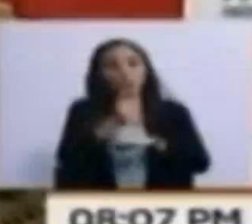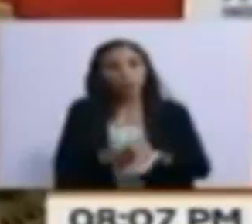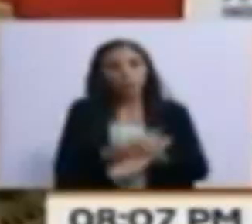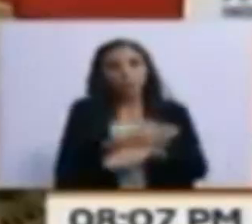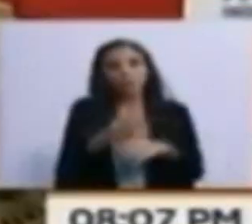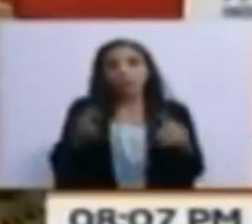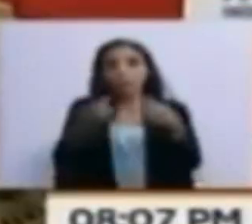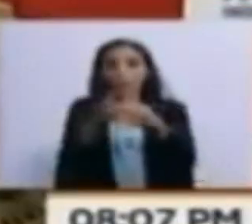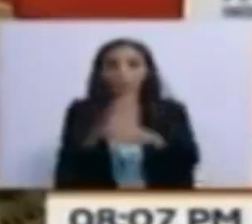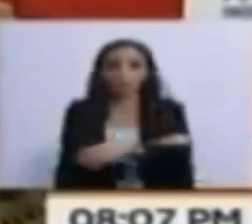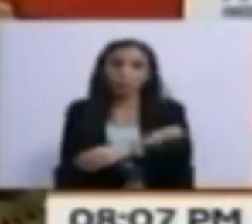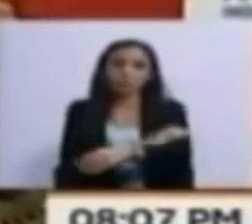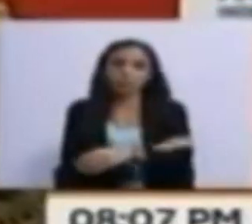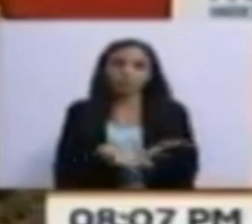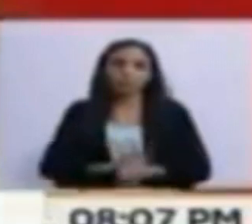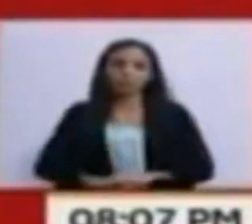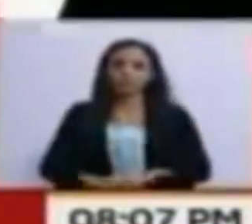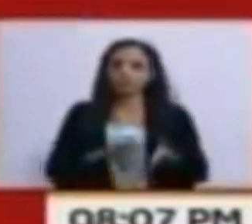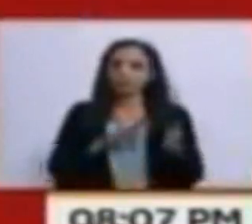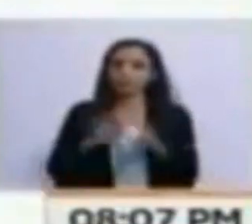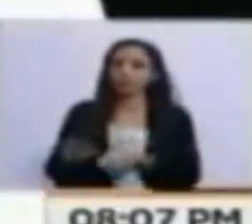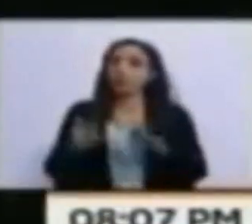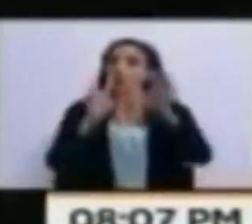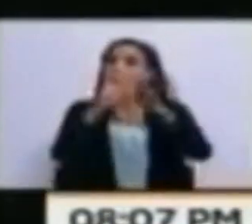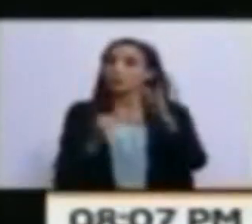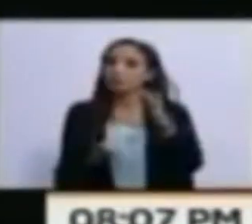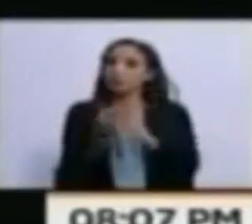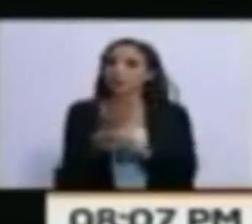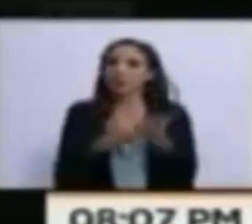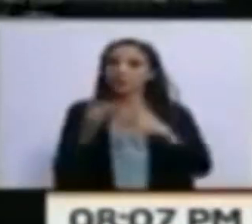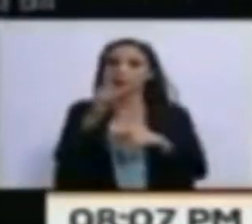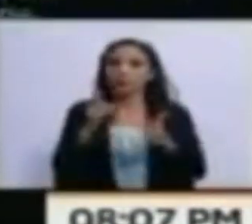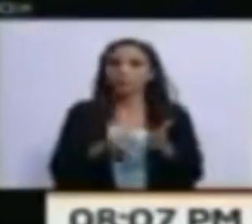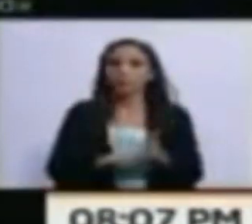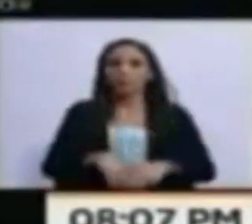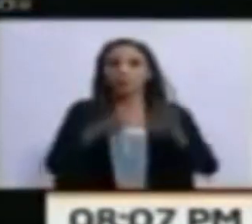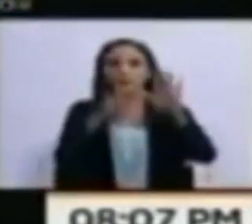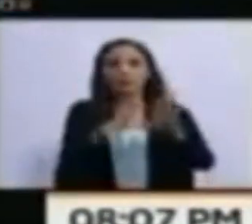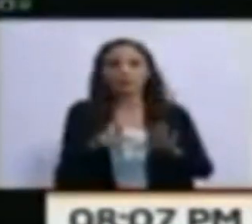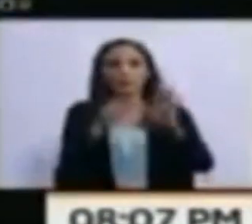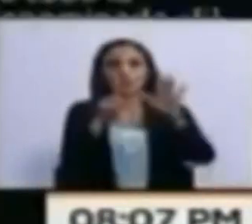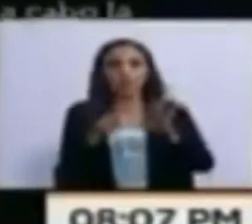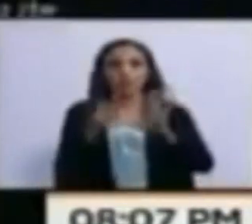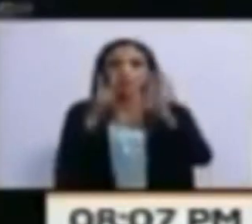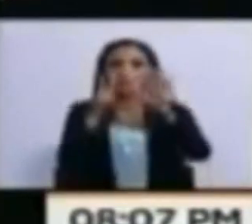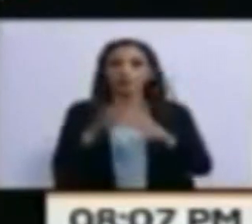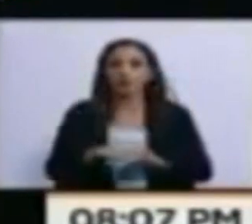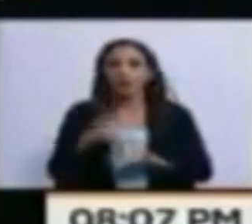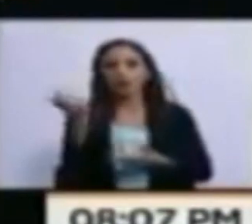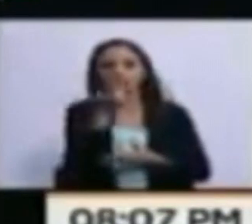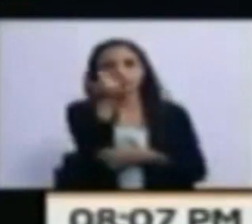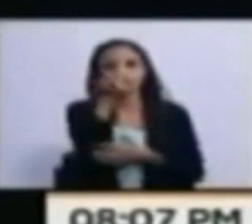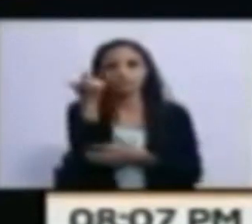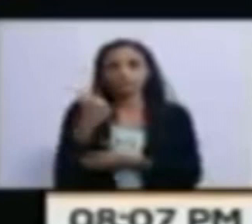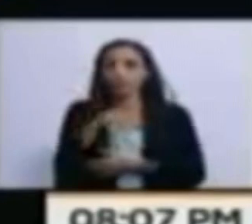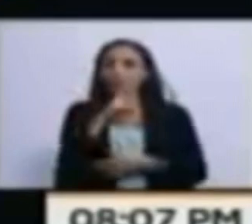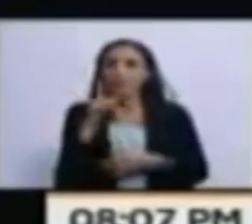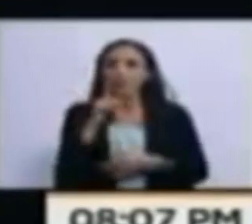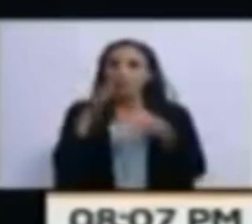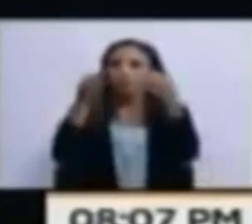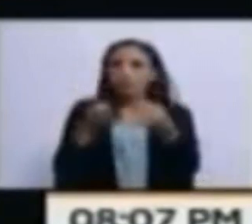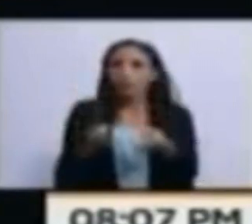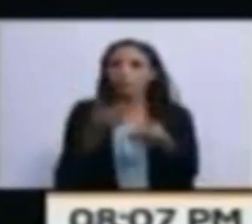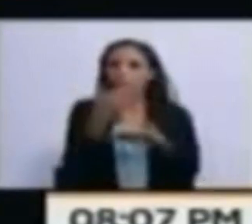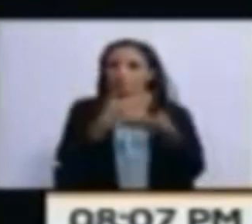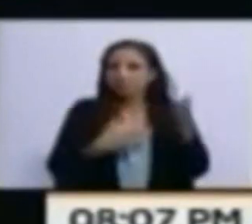8 de mayo de 1967 hace 51 años fue llevado a cabo a cabo la operación denominada el desembarco de machurucuto